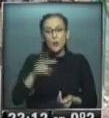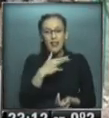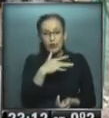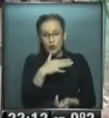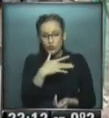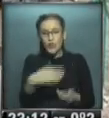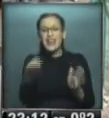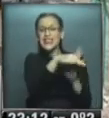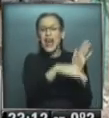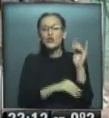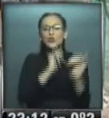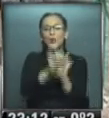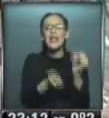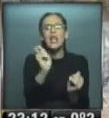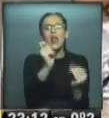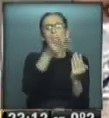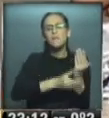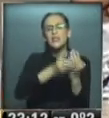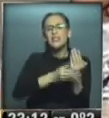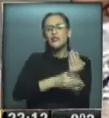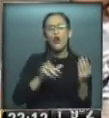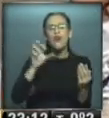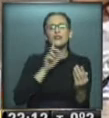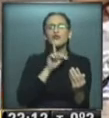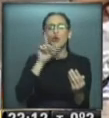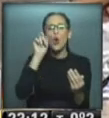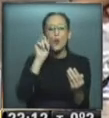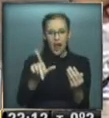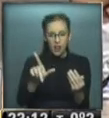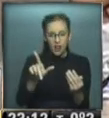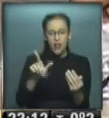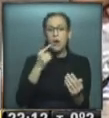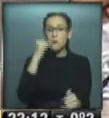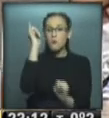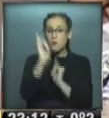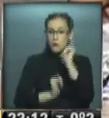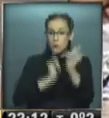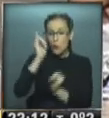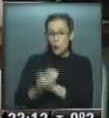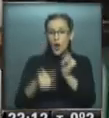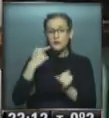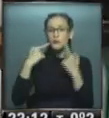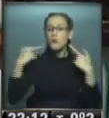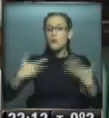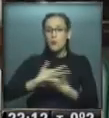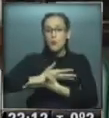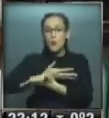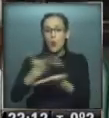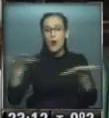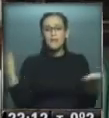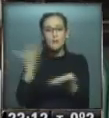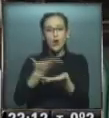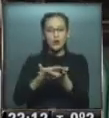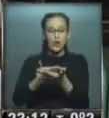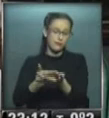fueron suministrados por el ministro de Hacienda, Cristóbal Montoro, quien presentó en el Parlamento el proyecto de presupuesto para el año